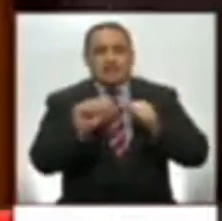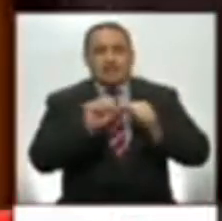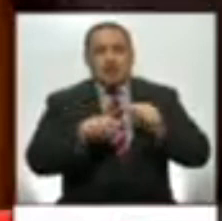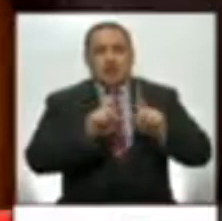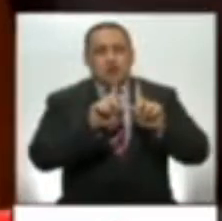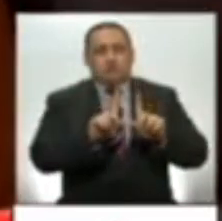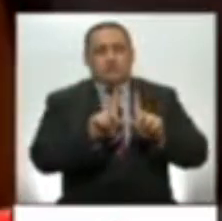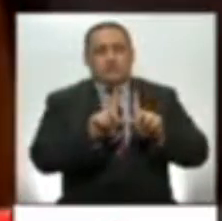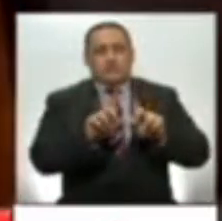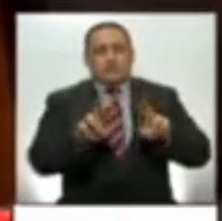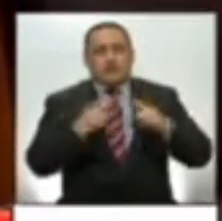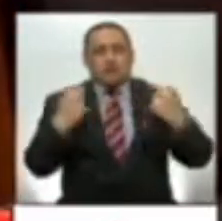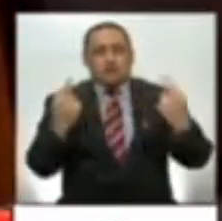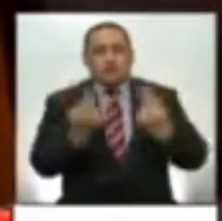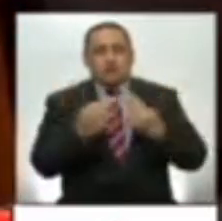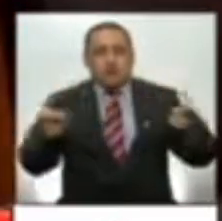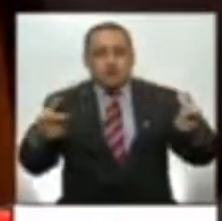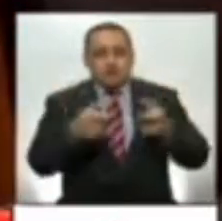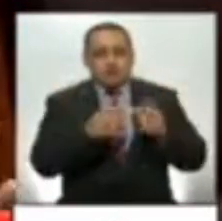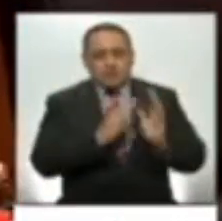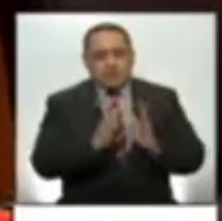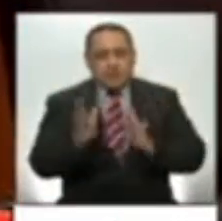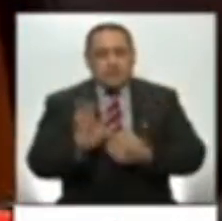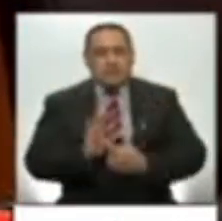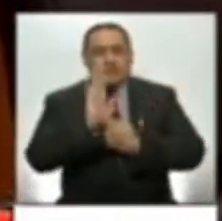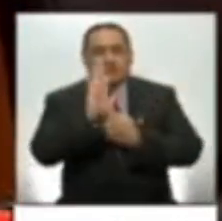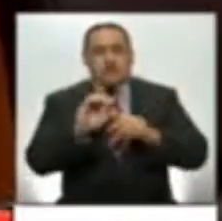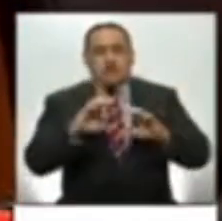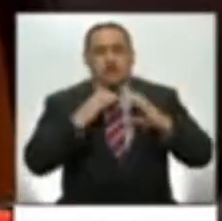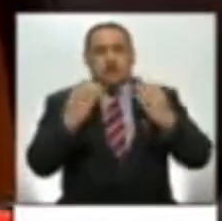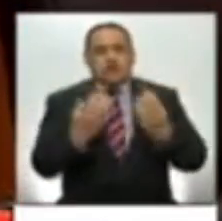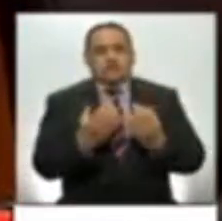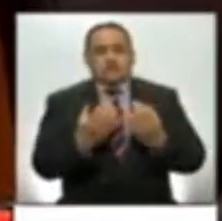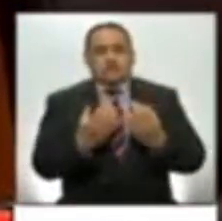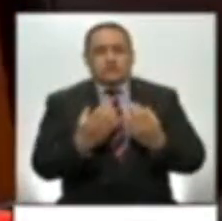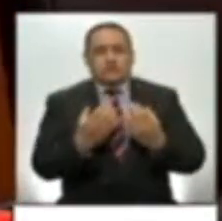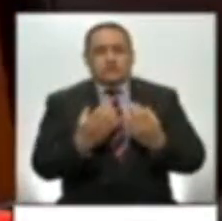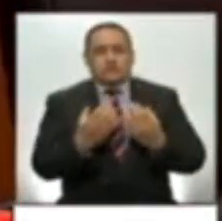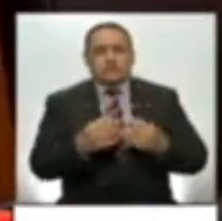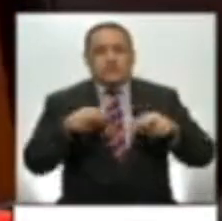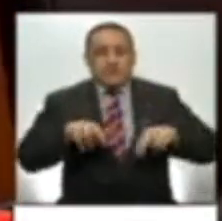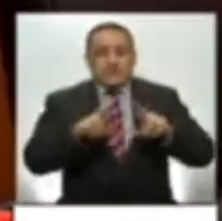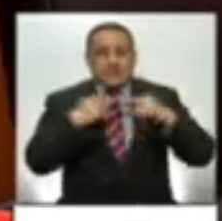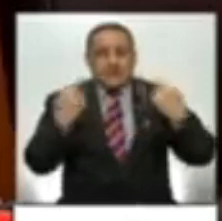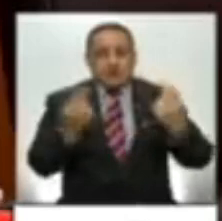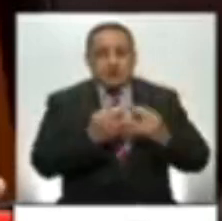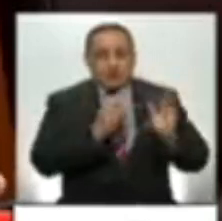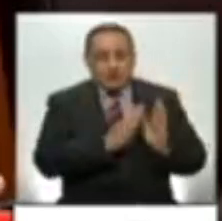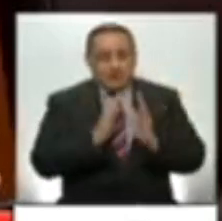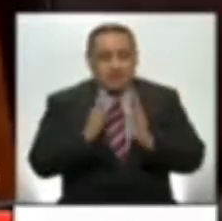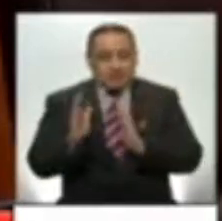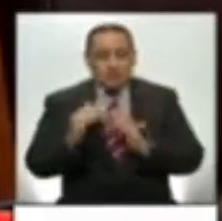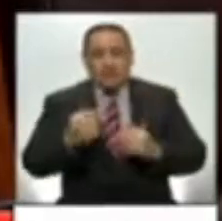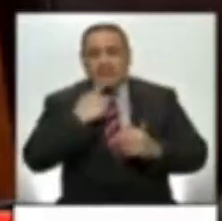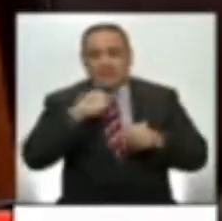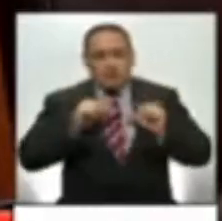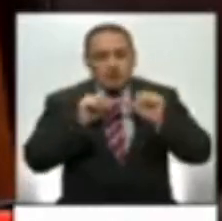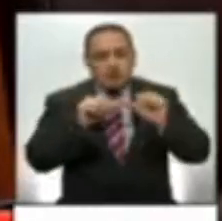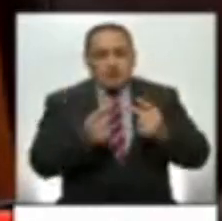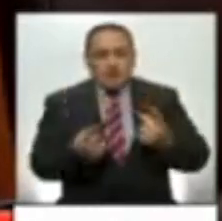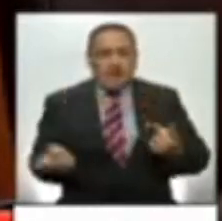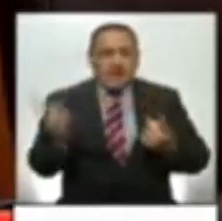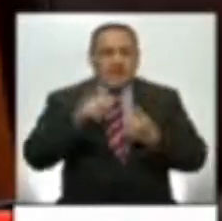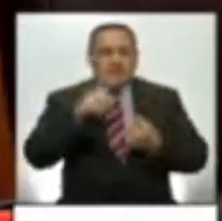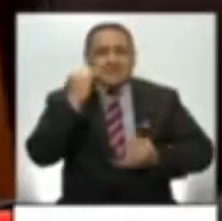11. Sesión de Junta Preparatoria e instalación del Congreso. La sesión de Junta Preparatoria es continuada hasta